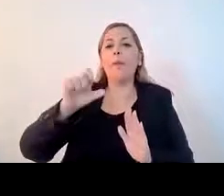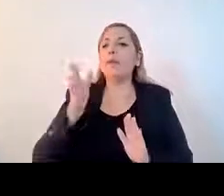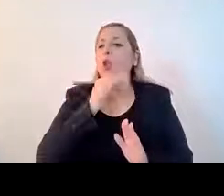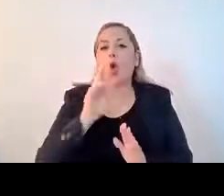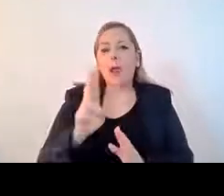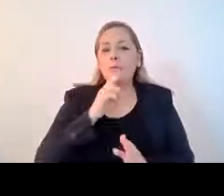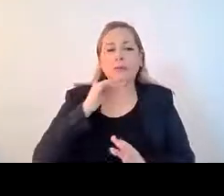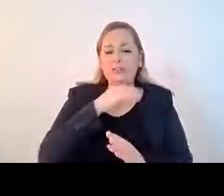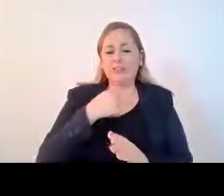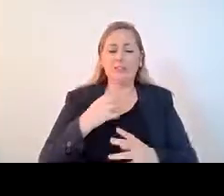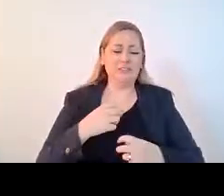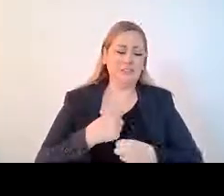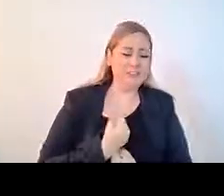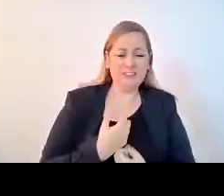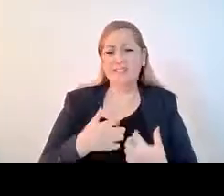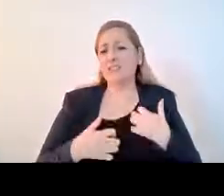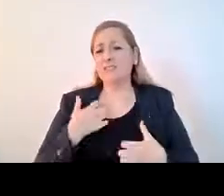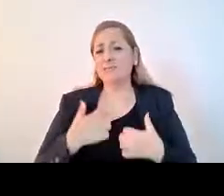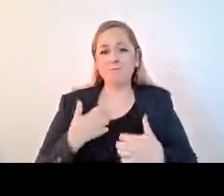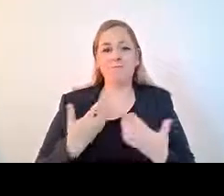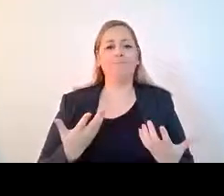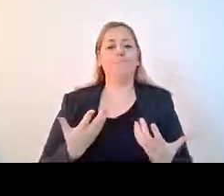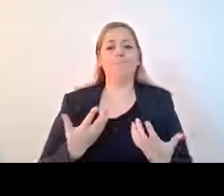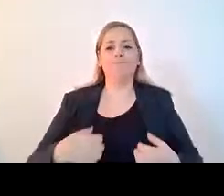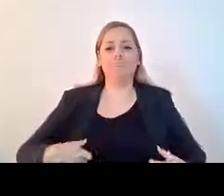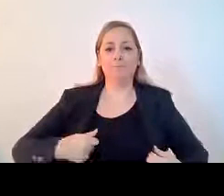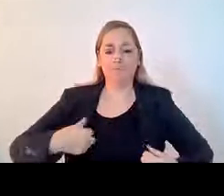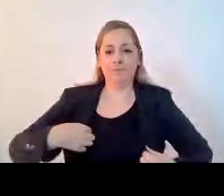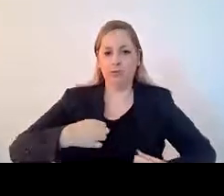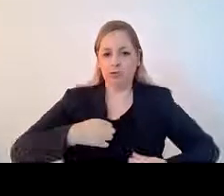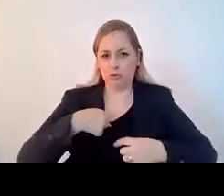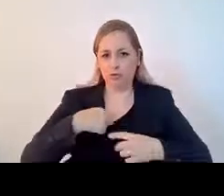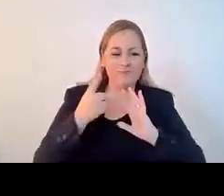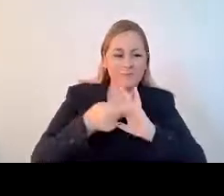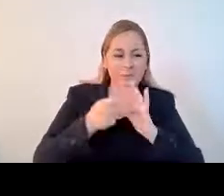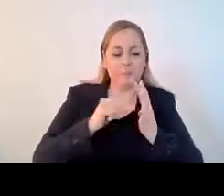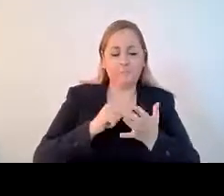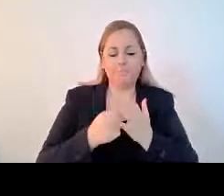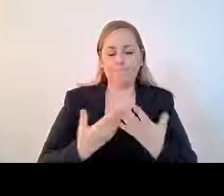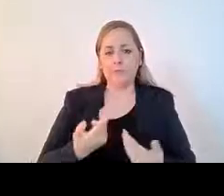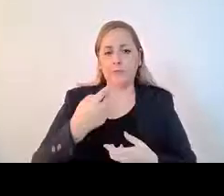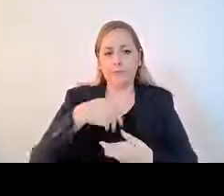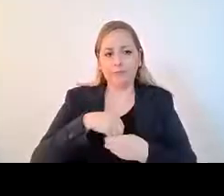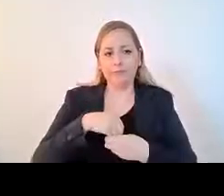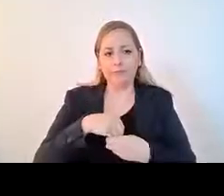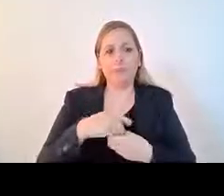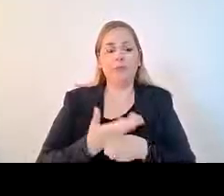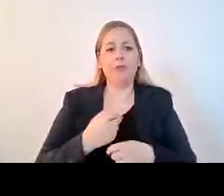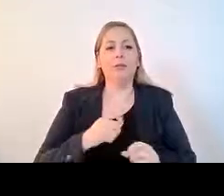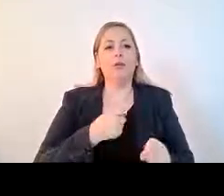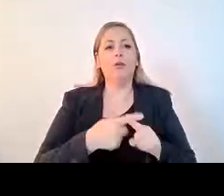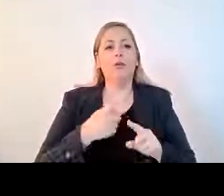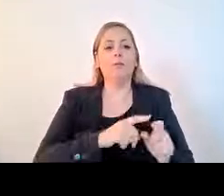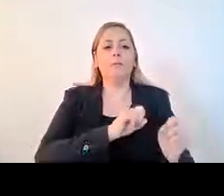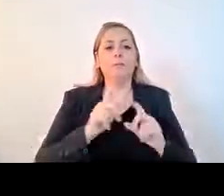me frustro, rabio y genero dificultades. La que sigue.